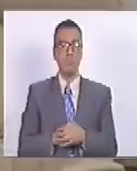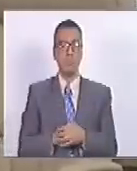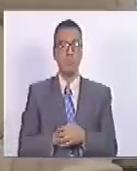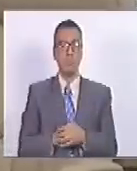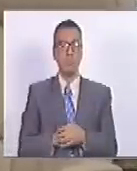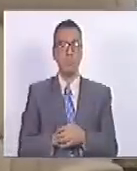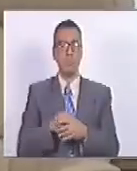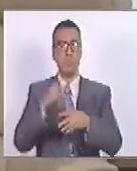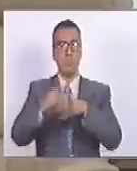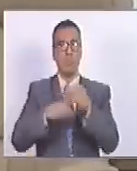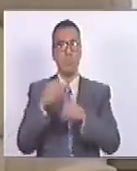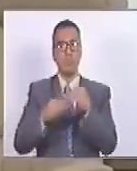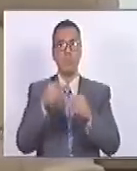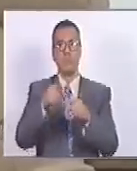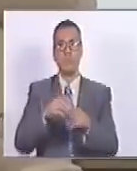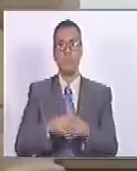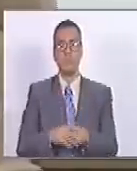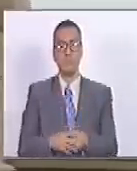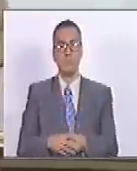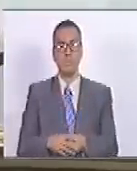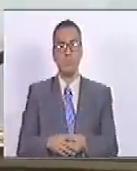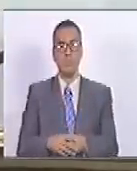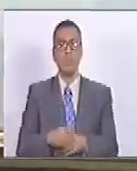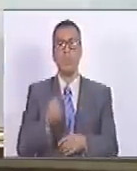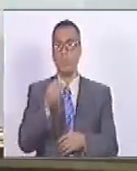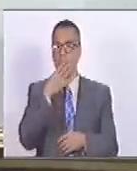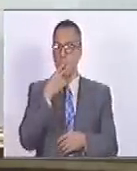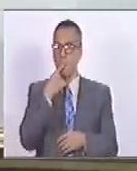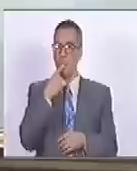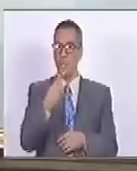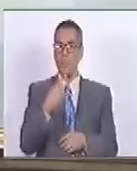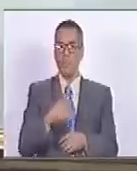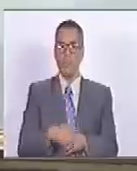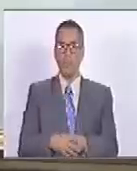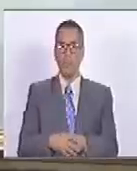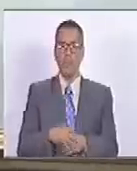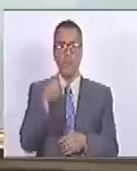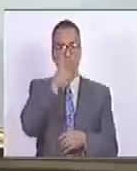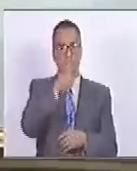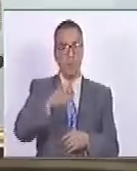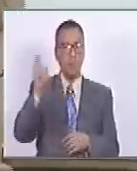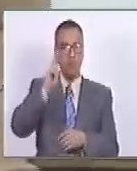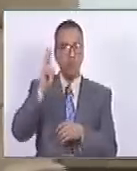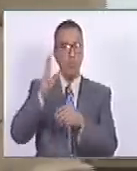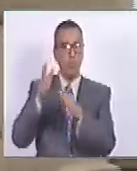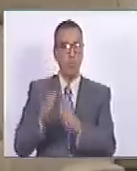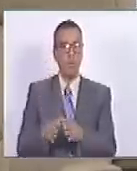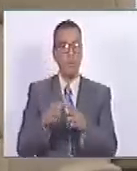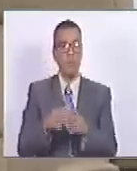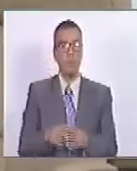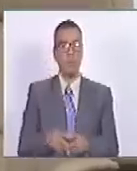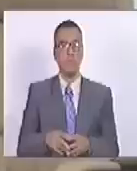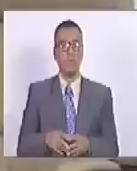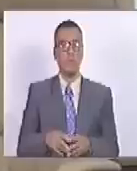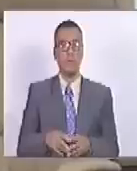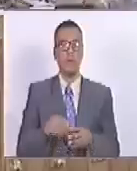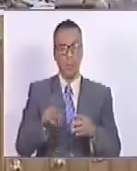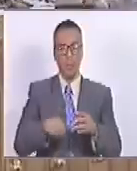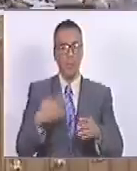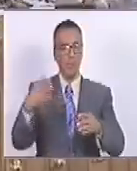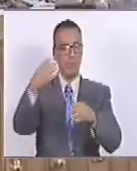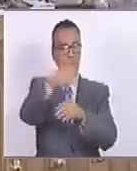van a generar una buena opinión del pueblo de Venezuela para